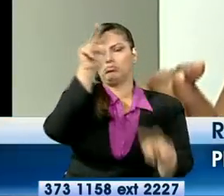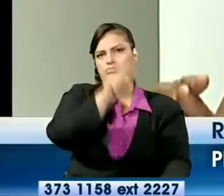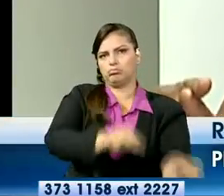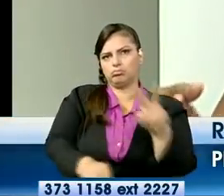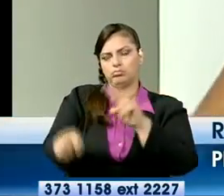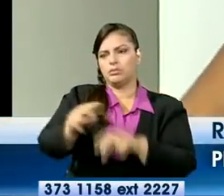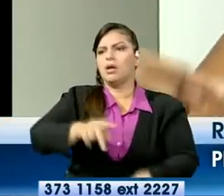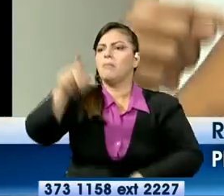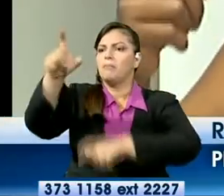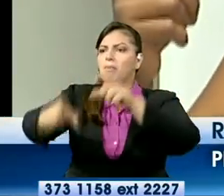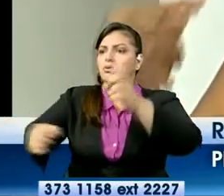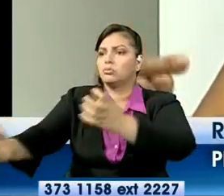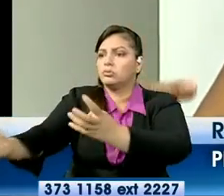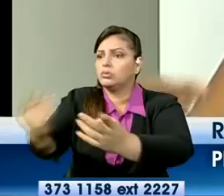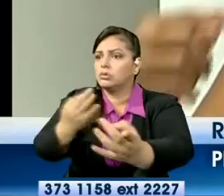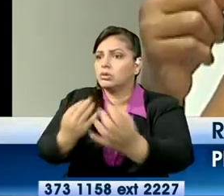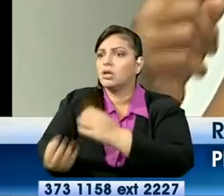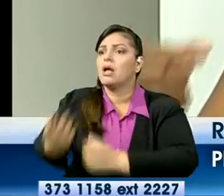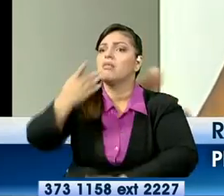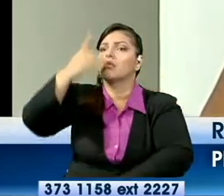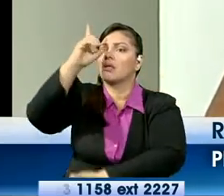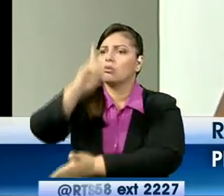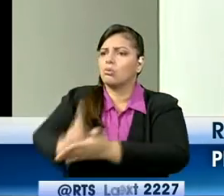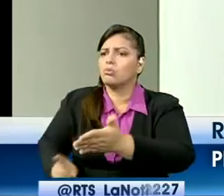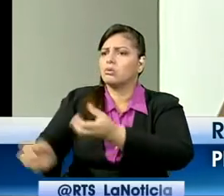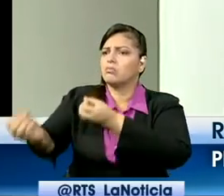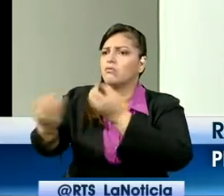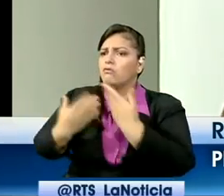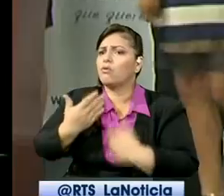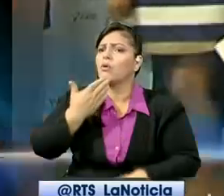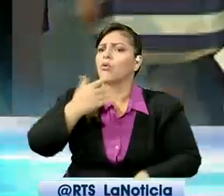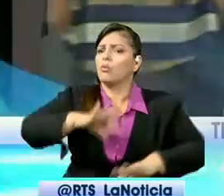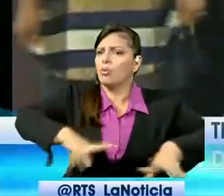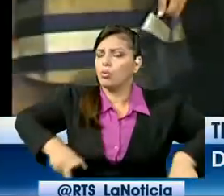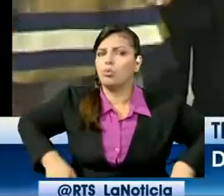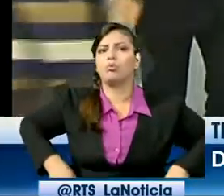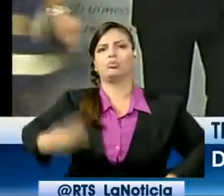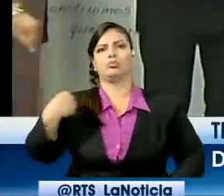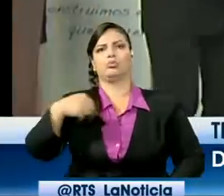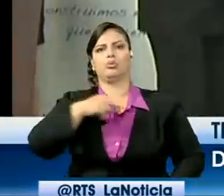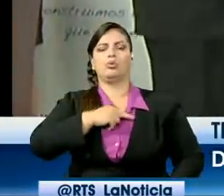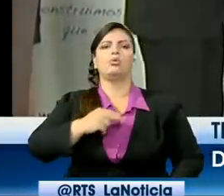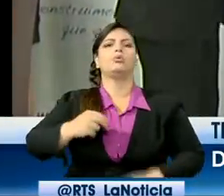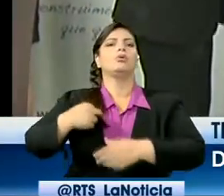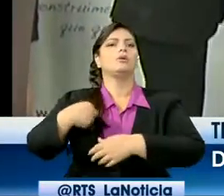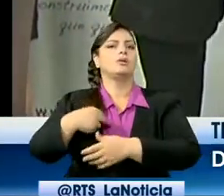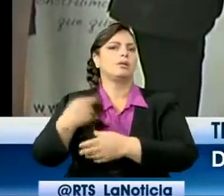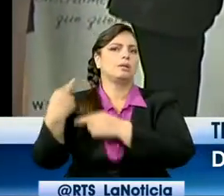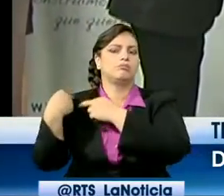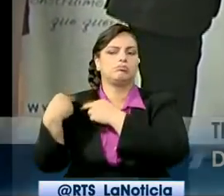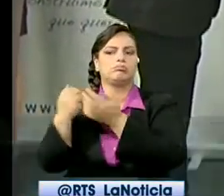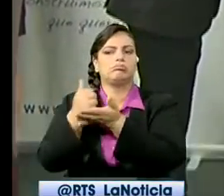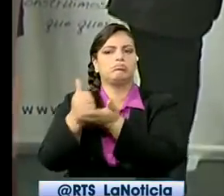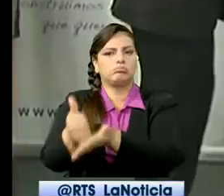los ciudadanos cuando participan para luchar contra la corrupción. Informó Ítalo